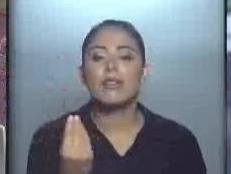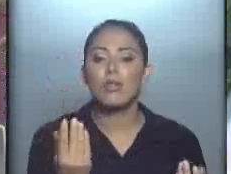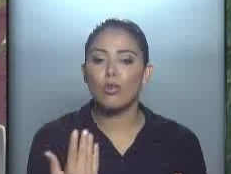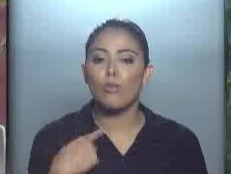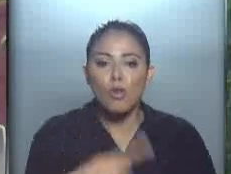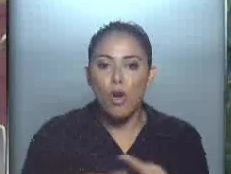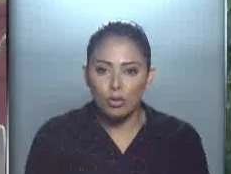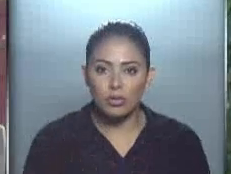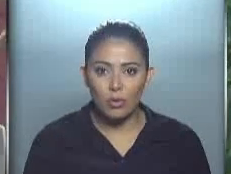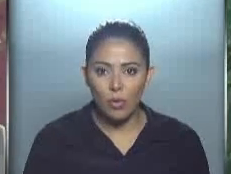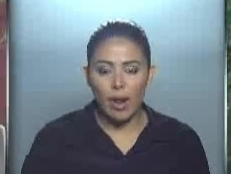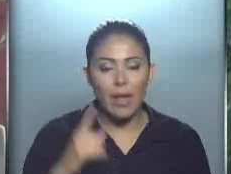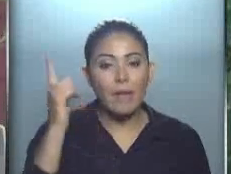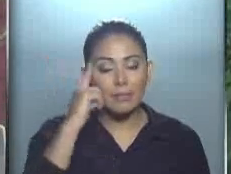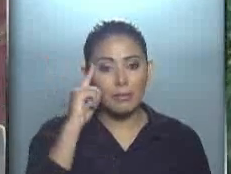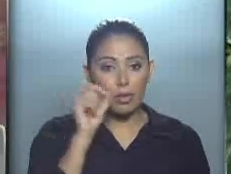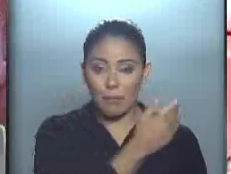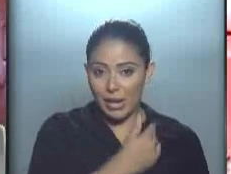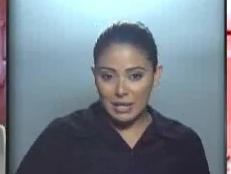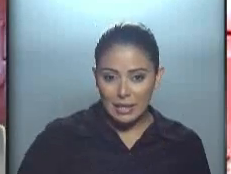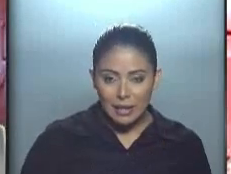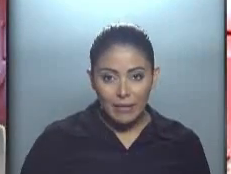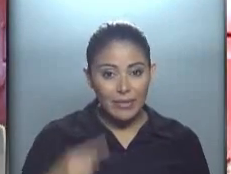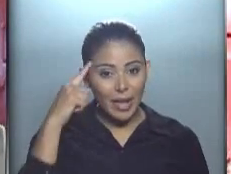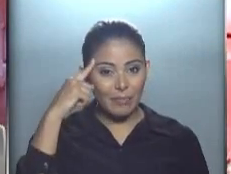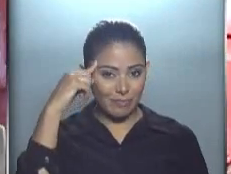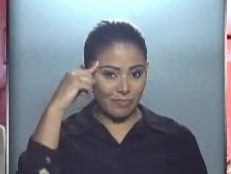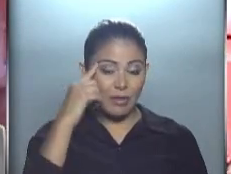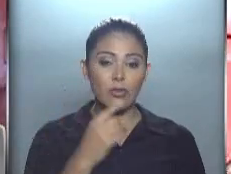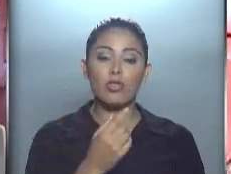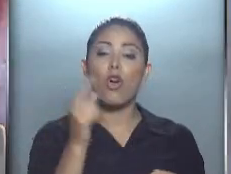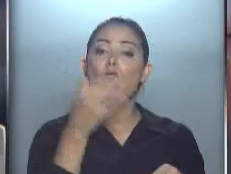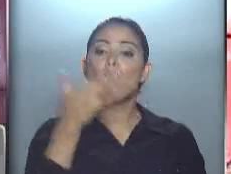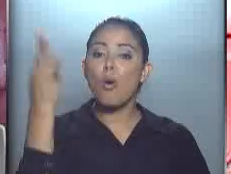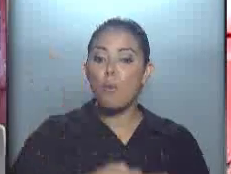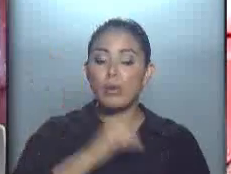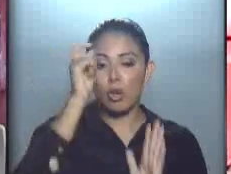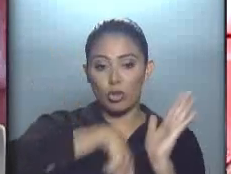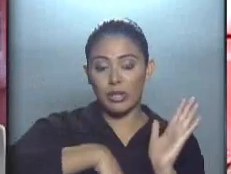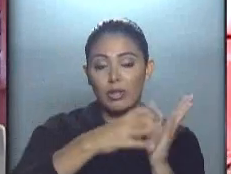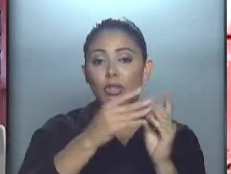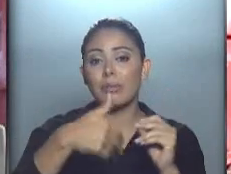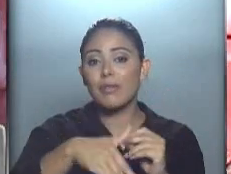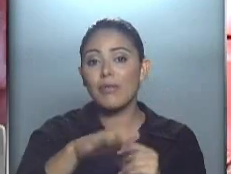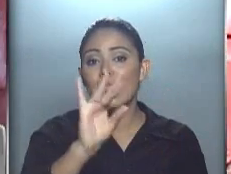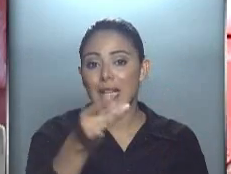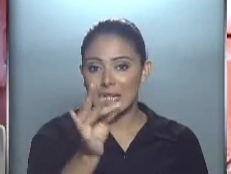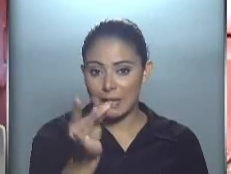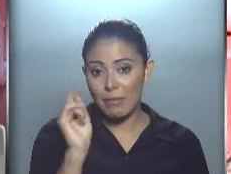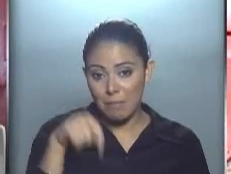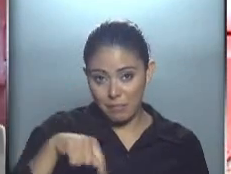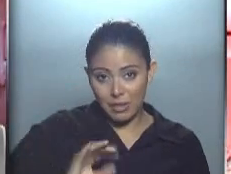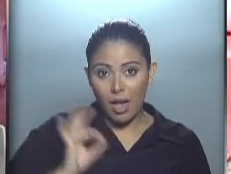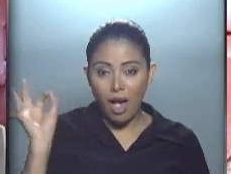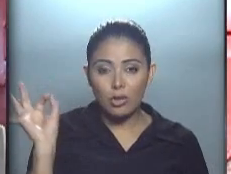deben hacer. La idea de Cantero en su intimidad es terminar el mandato que caduca en diciembre de este mismo